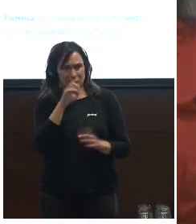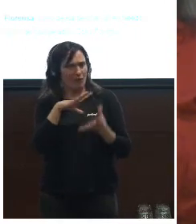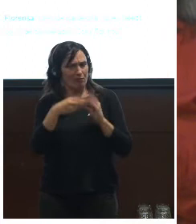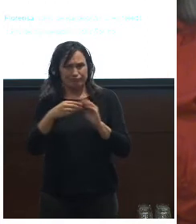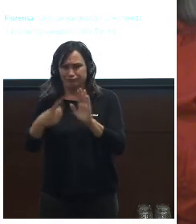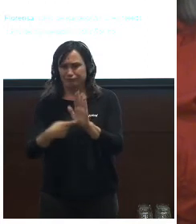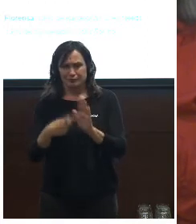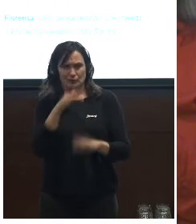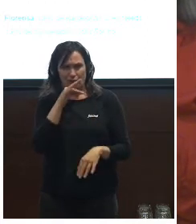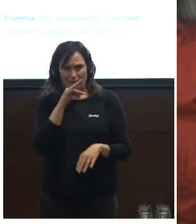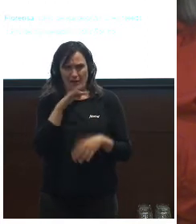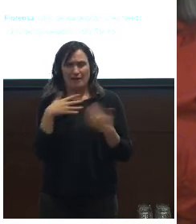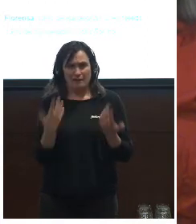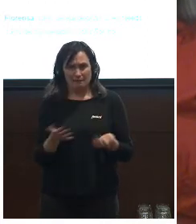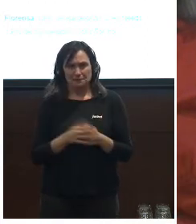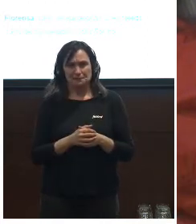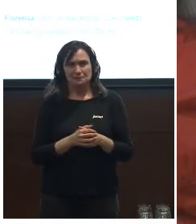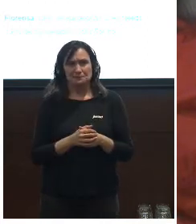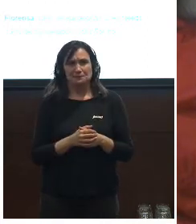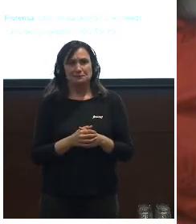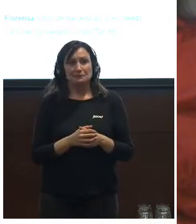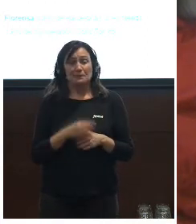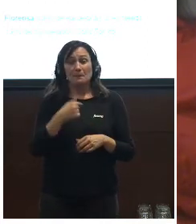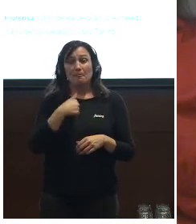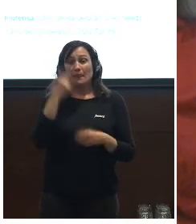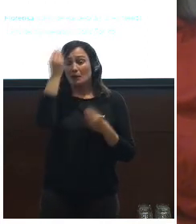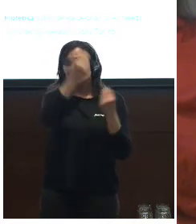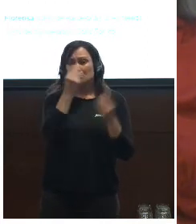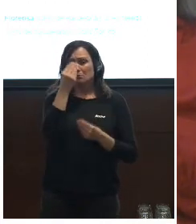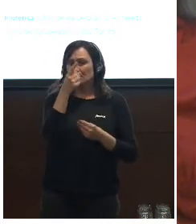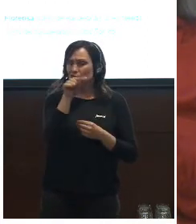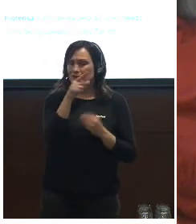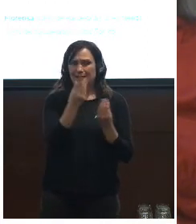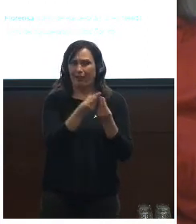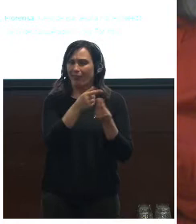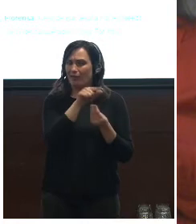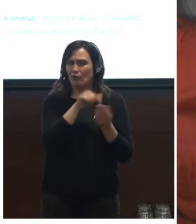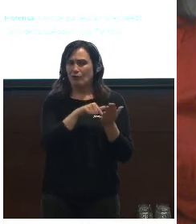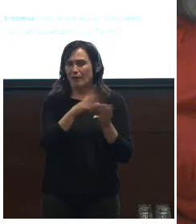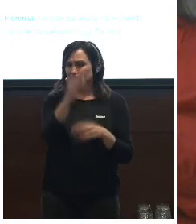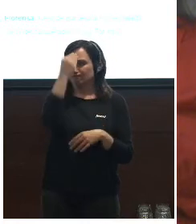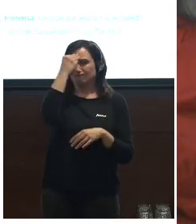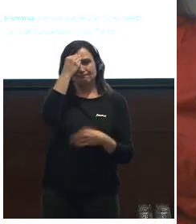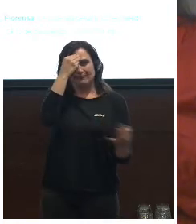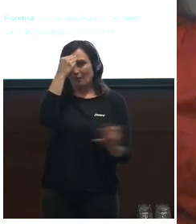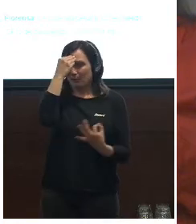tienen necesidades de movilidad especial. Y yo creo que ese es el dato con quien nos tenemos que quedar